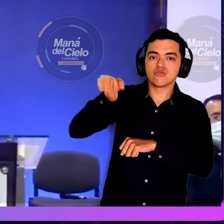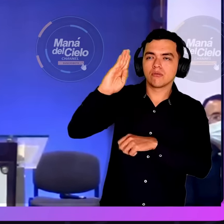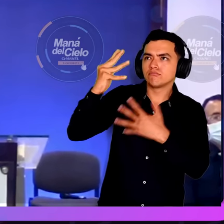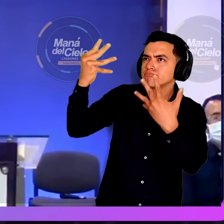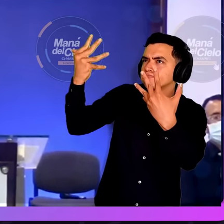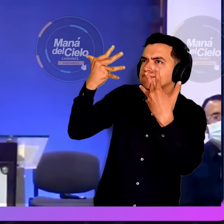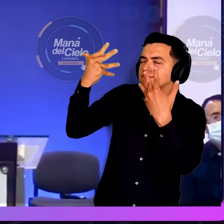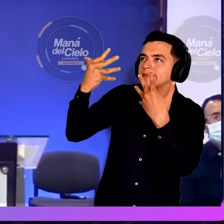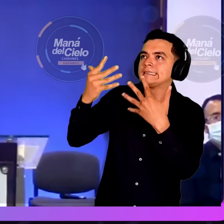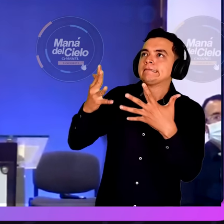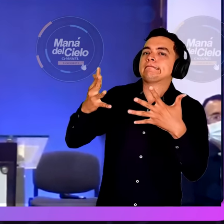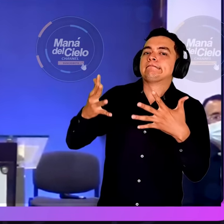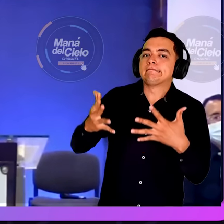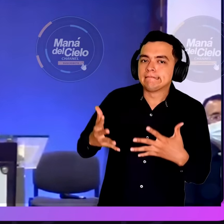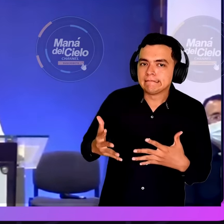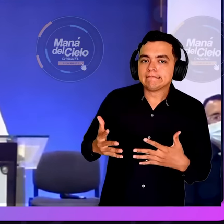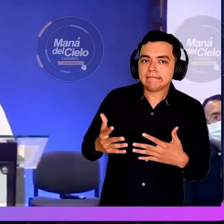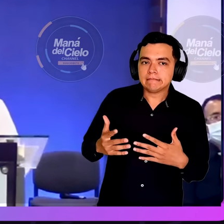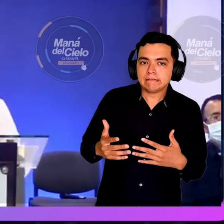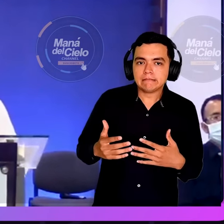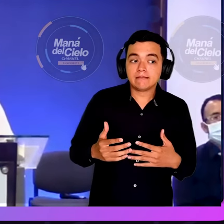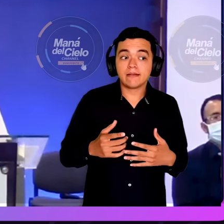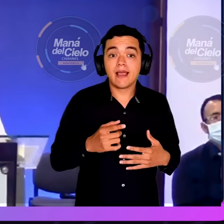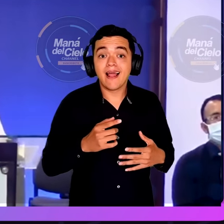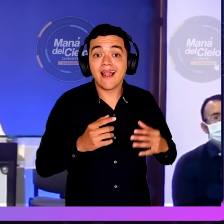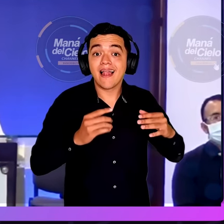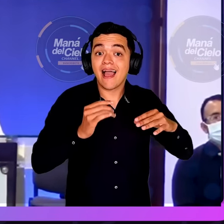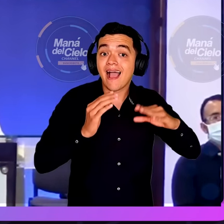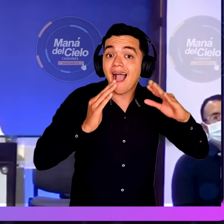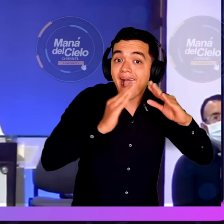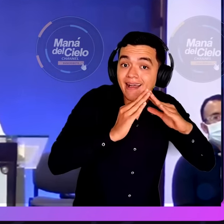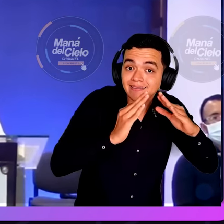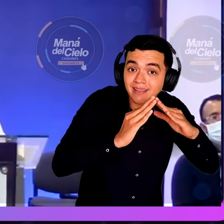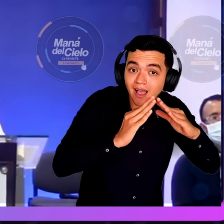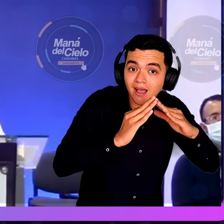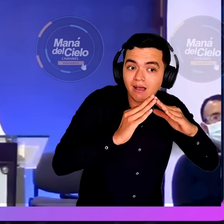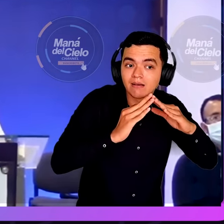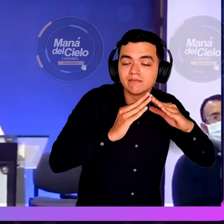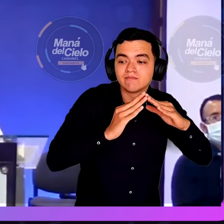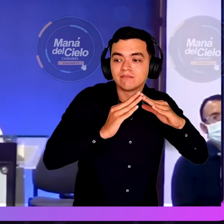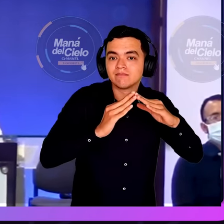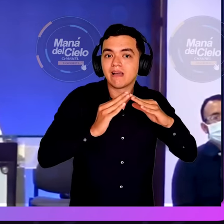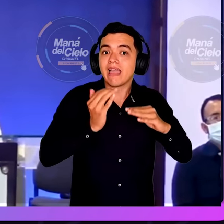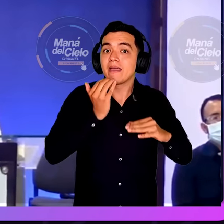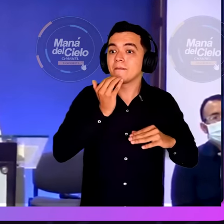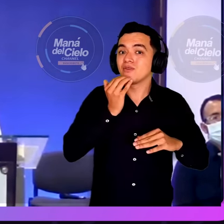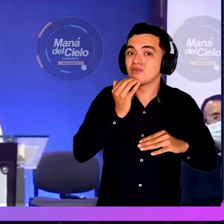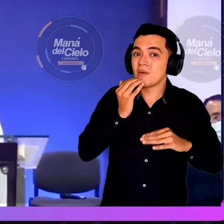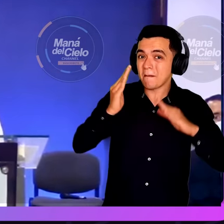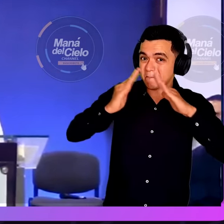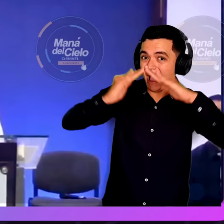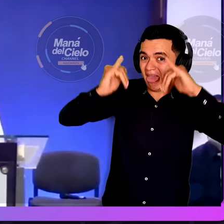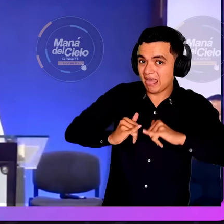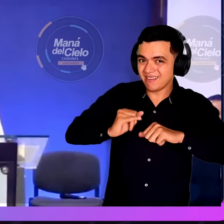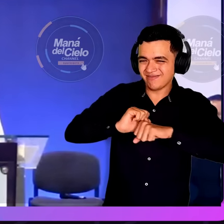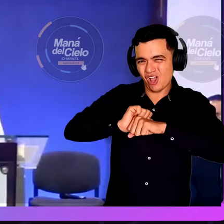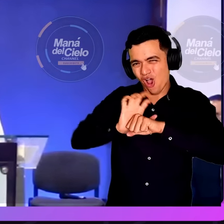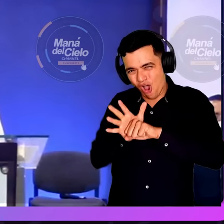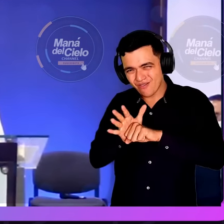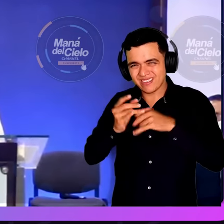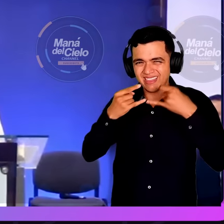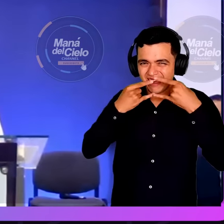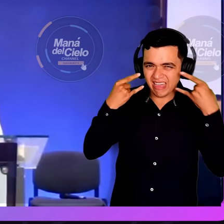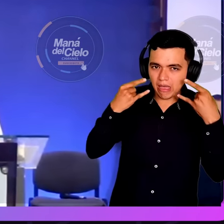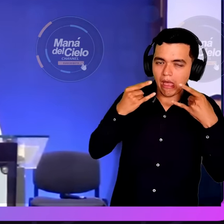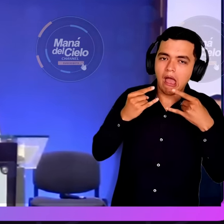Otra de las cosas que yo le agradezco a Dios con esto de la pandemia, ¿sabe qué es? que el Señor nos tuvo que enseñar a través de